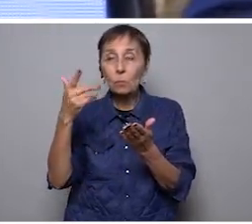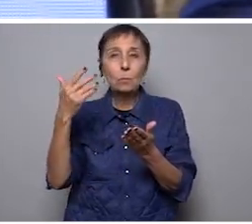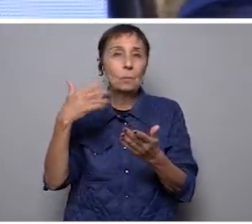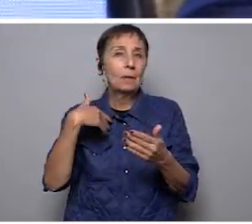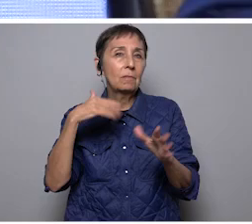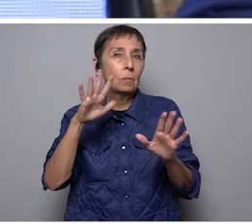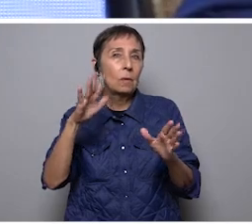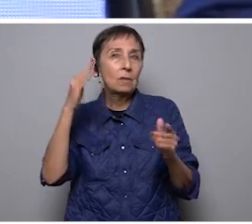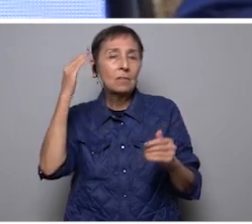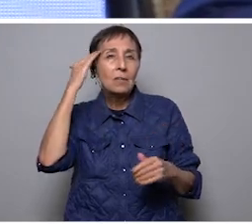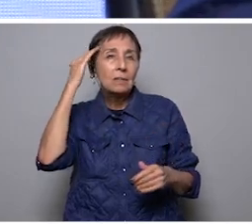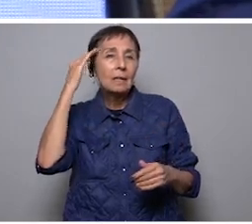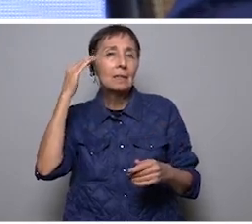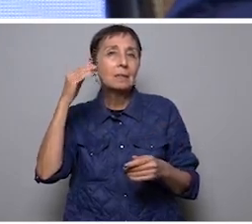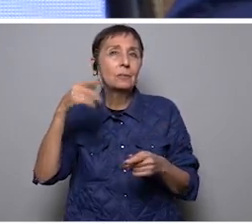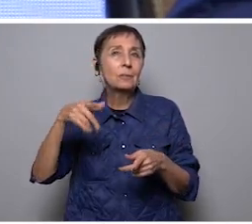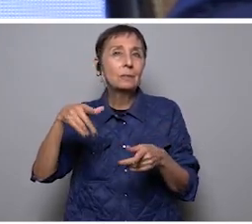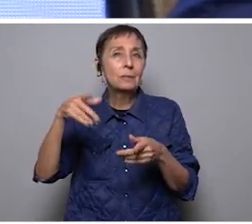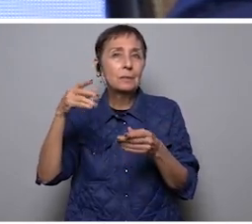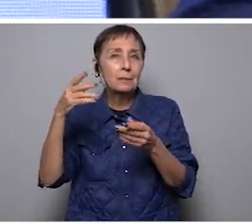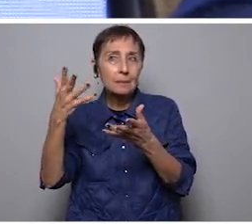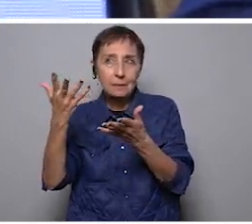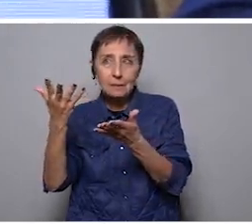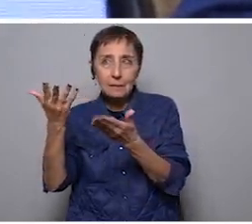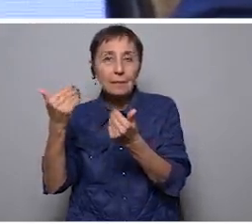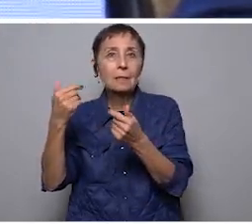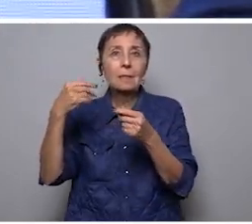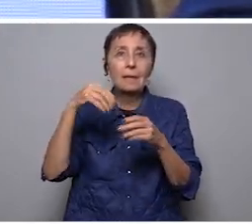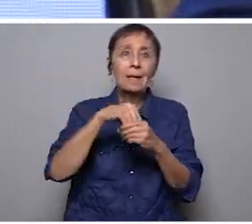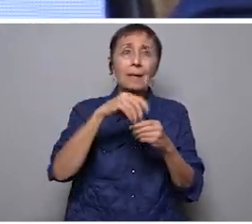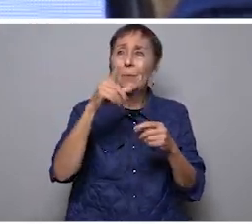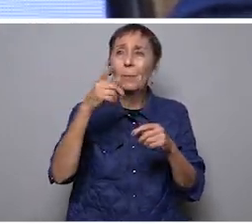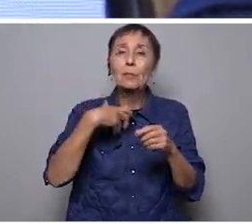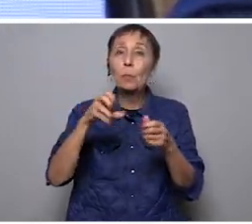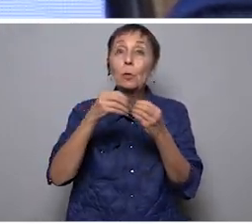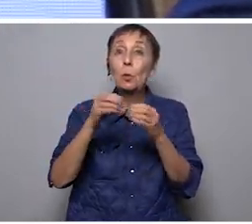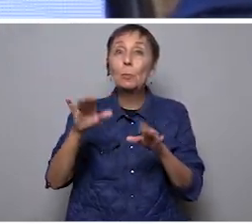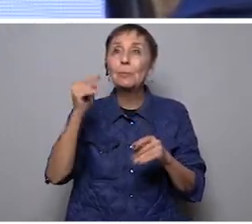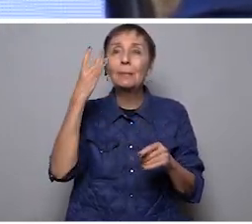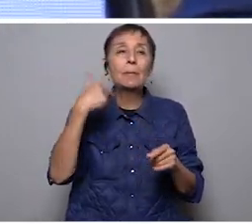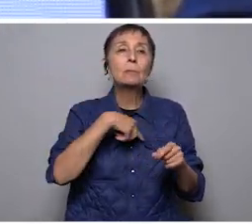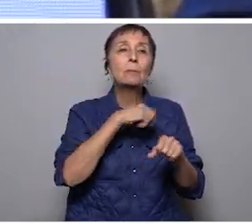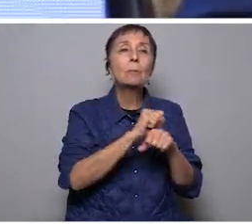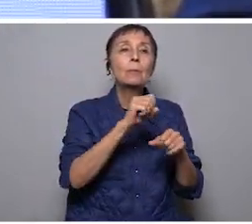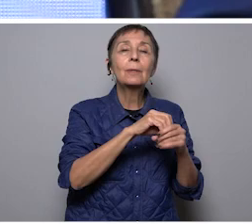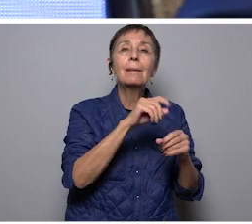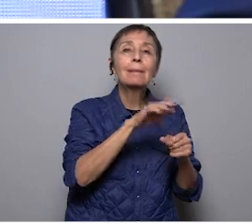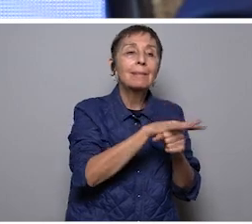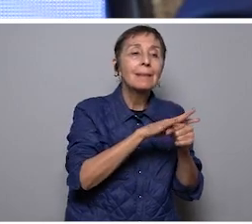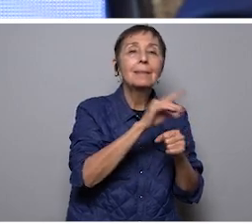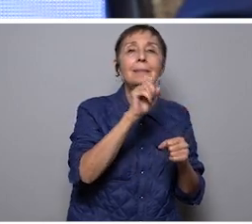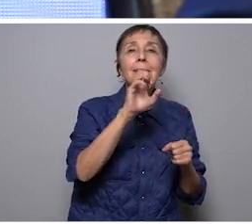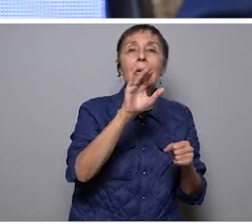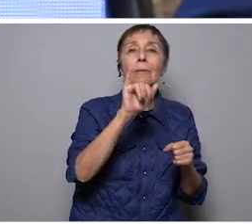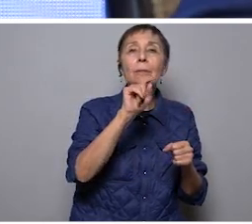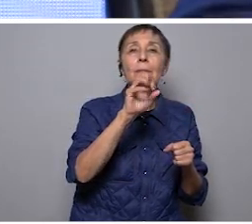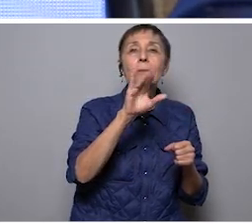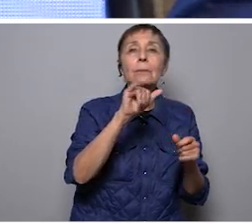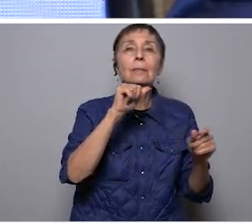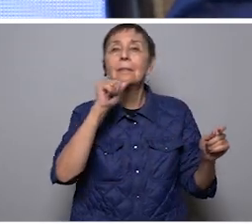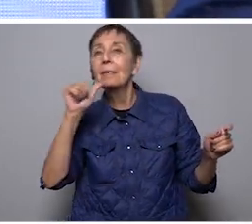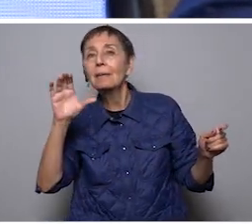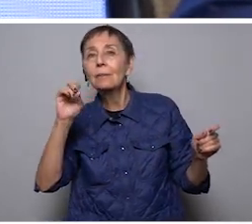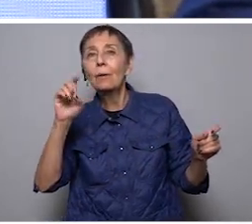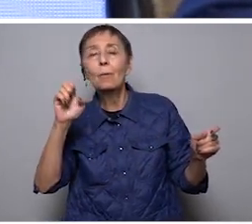trabajamos en el territorio no en el código correcto Cuál es el mensaje que ustedes quisieran eh transmitir y lo que tal vez